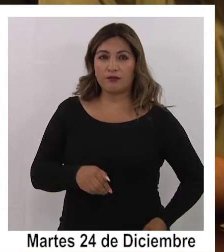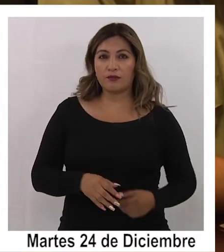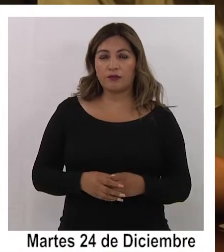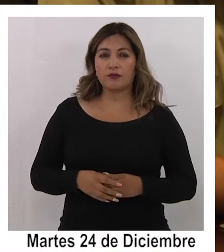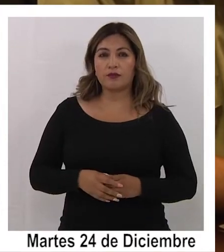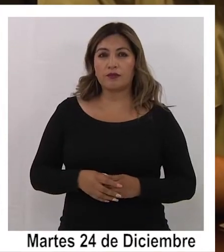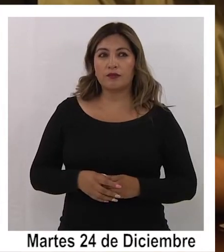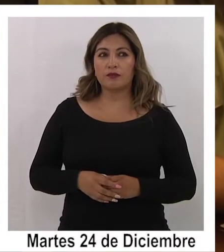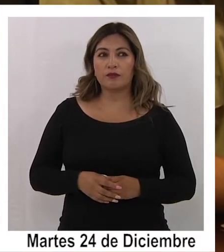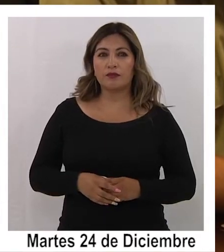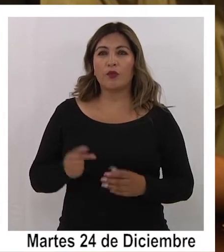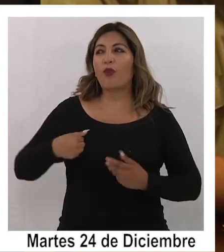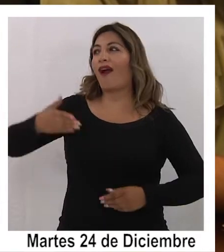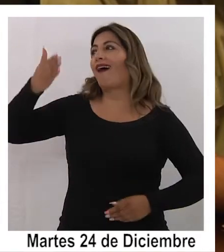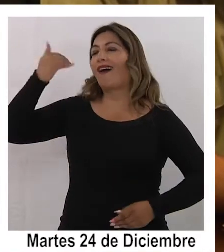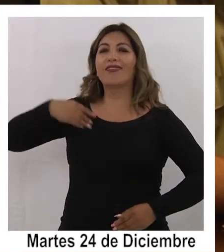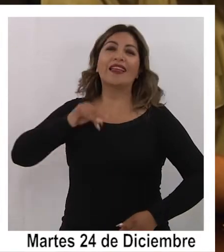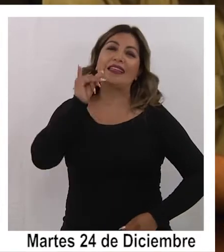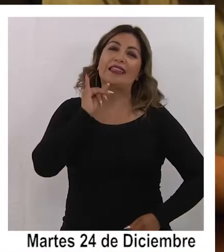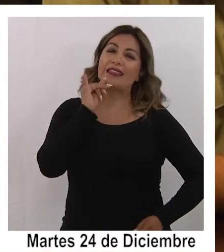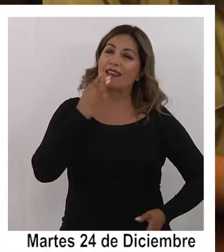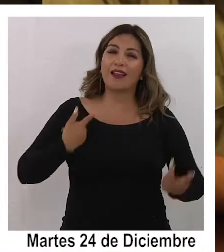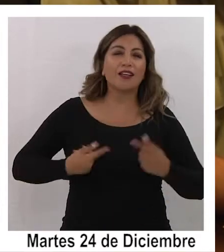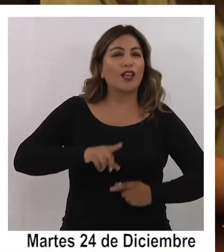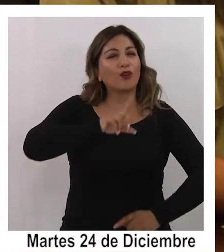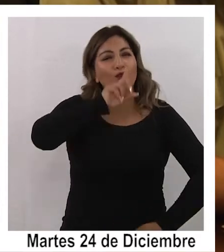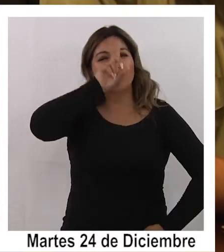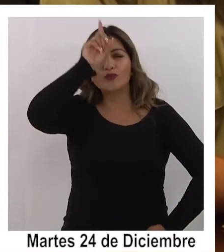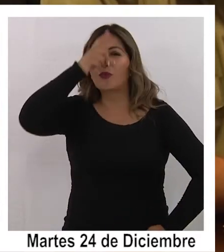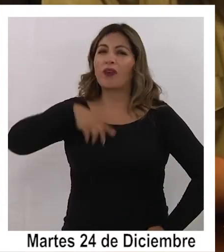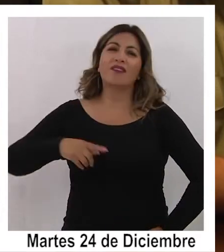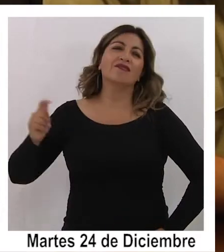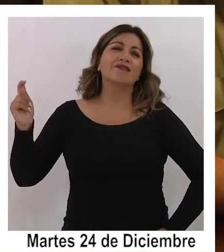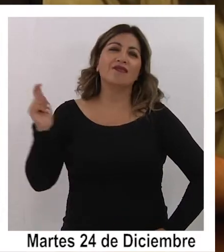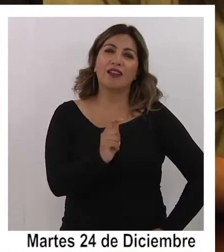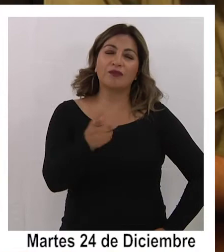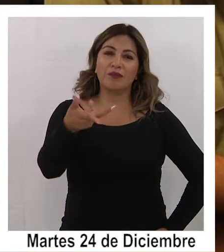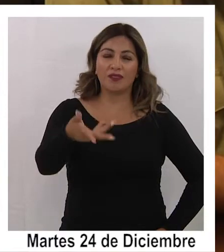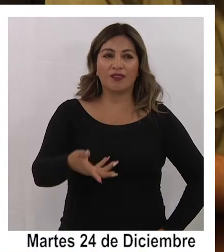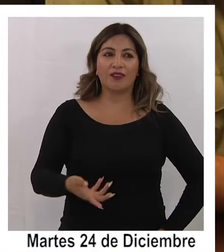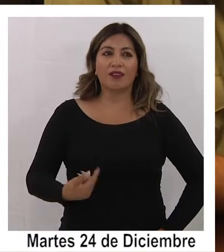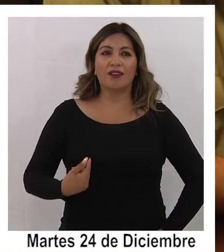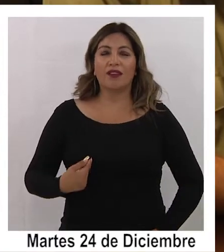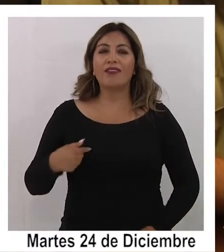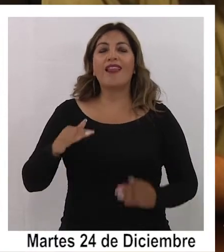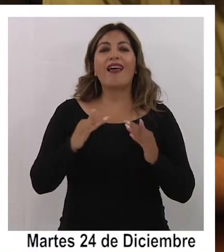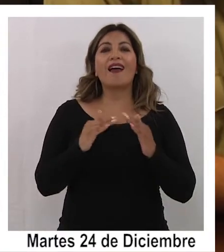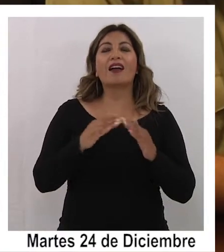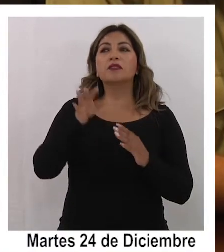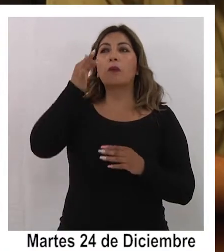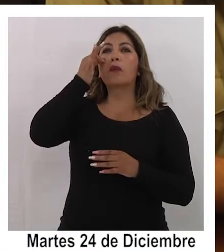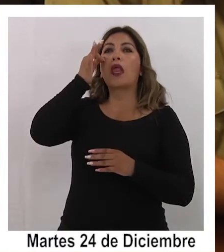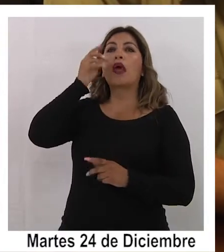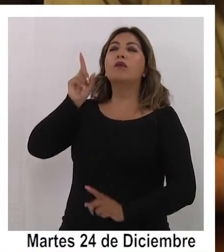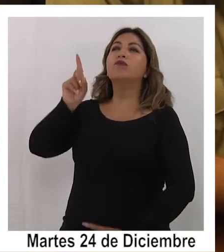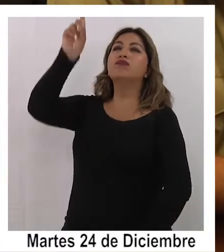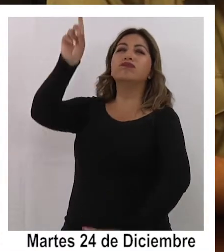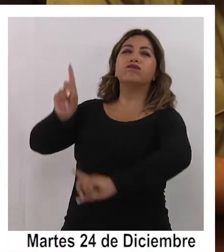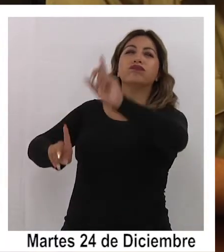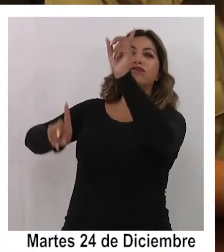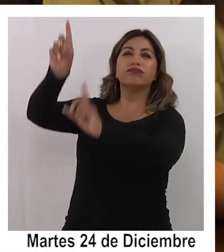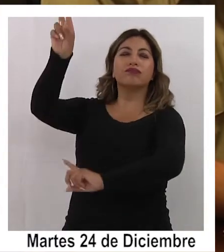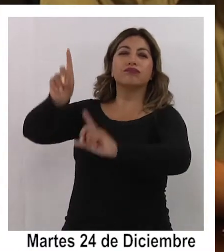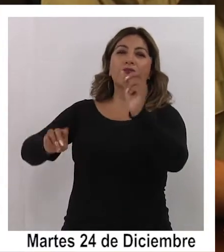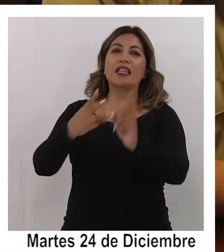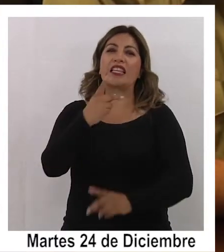que era la tradición iquiqueña, tarapaqueña, no es cierto, desde las casas, no es cierto, están mirando